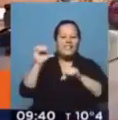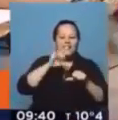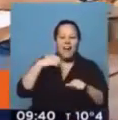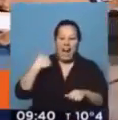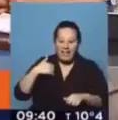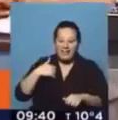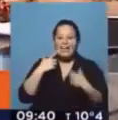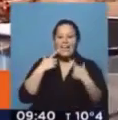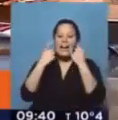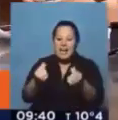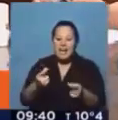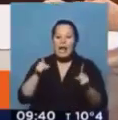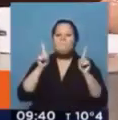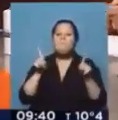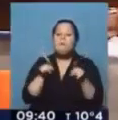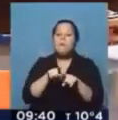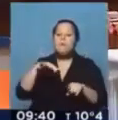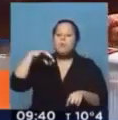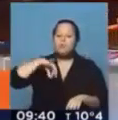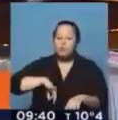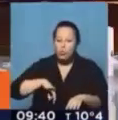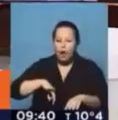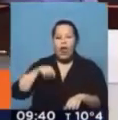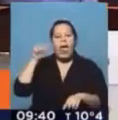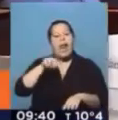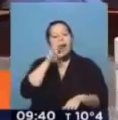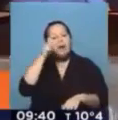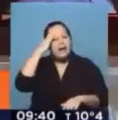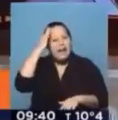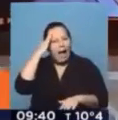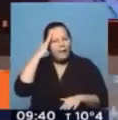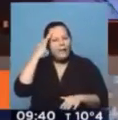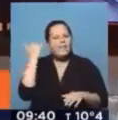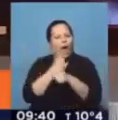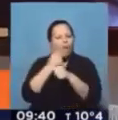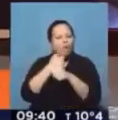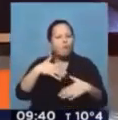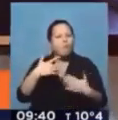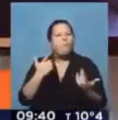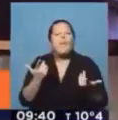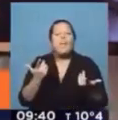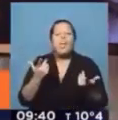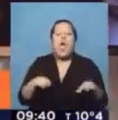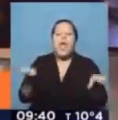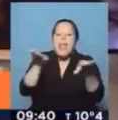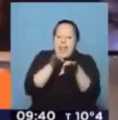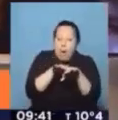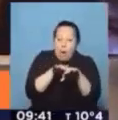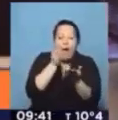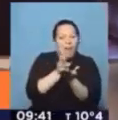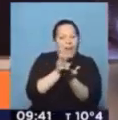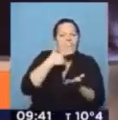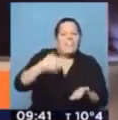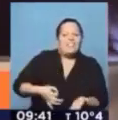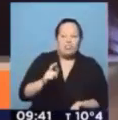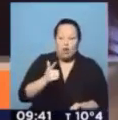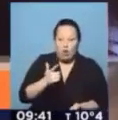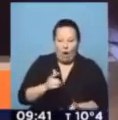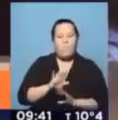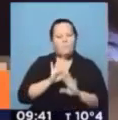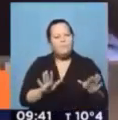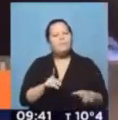científicas argentinas están demandando los mismos salarios. Entonces, hoy las mujeres lideramos muchos espacios, pero no ocupamos los lugares de decisión.